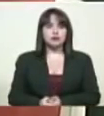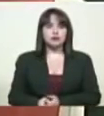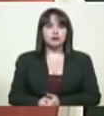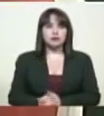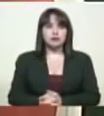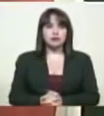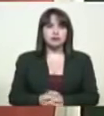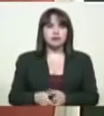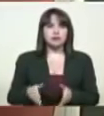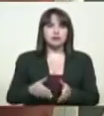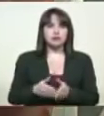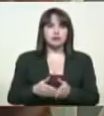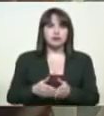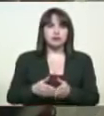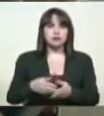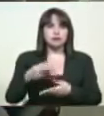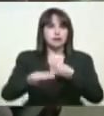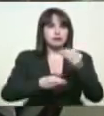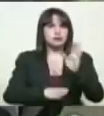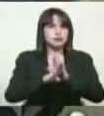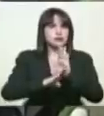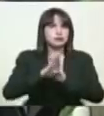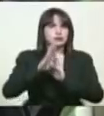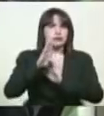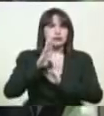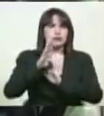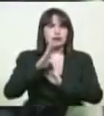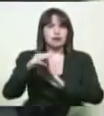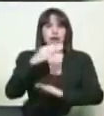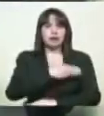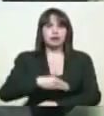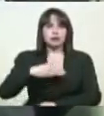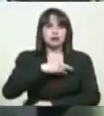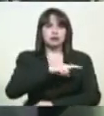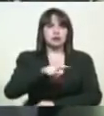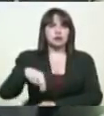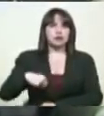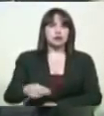prosperidad económica del país es la gran tarea la gran misión nuestro